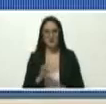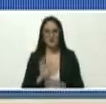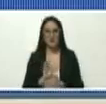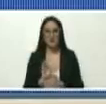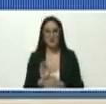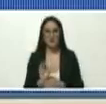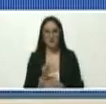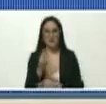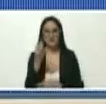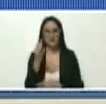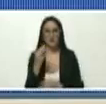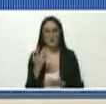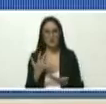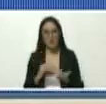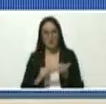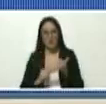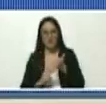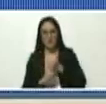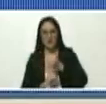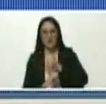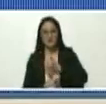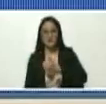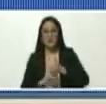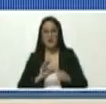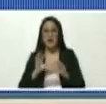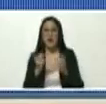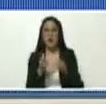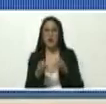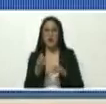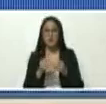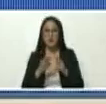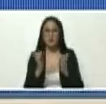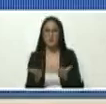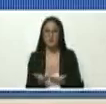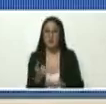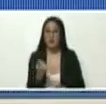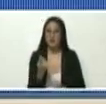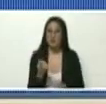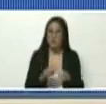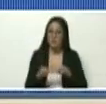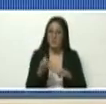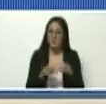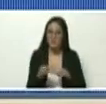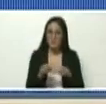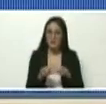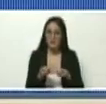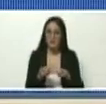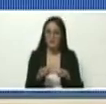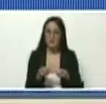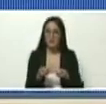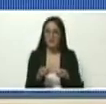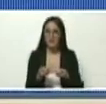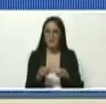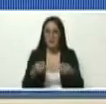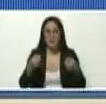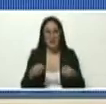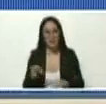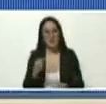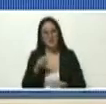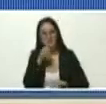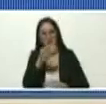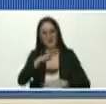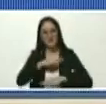fundación, la base de la economía mundial, no solo para los precios y el mercado para beneficiar